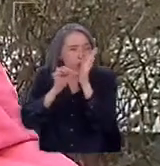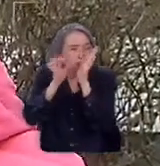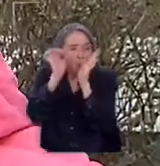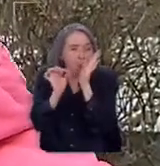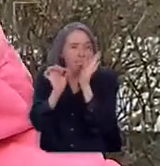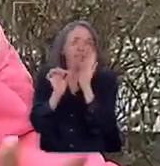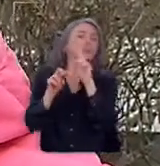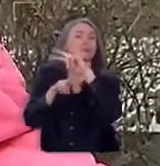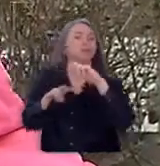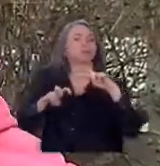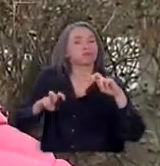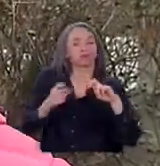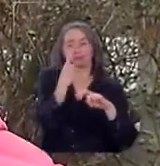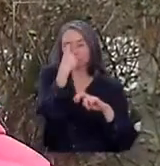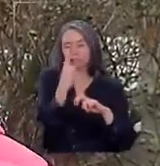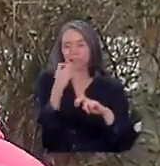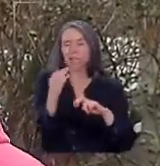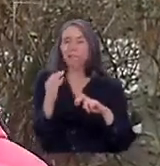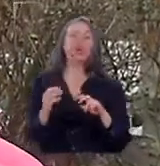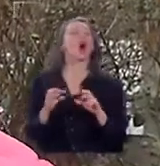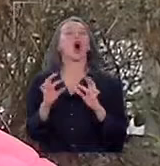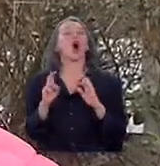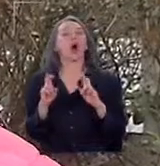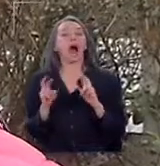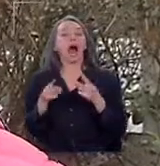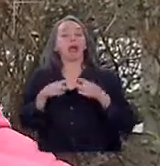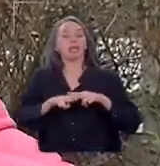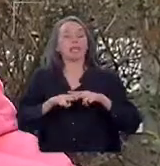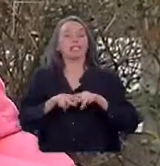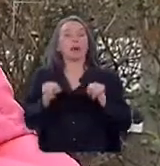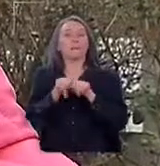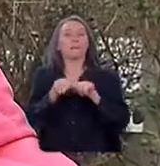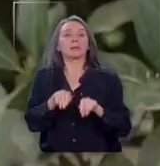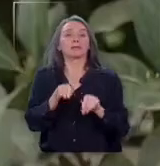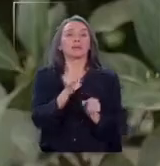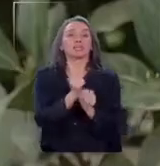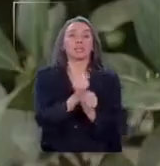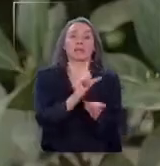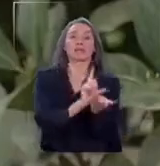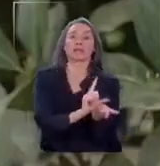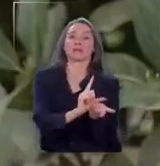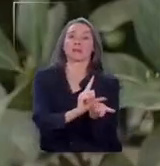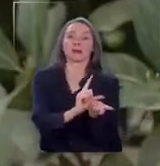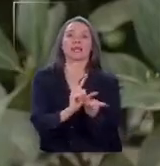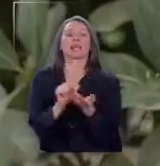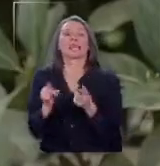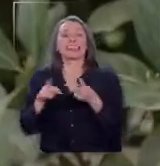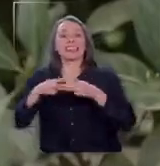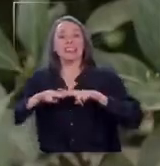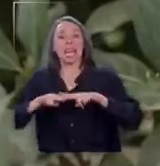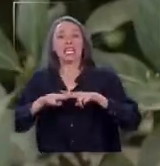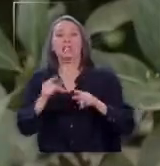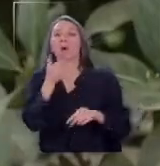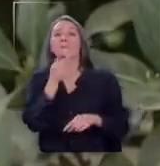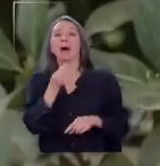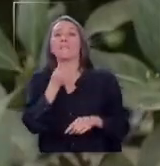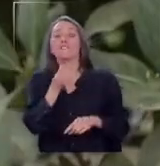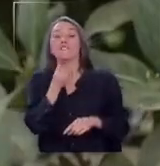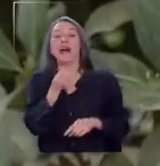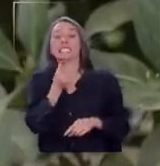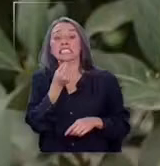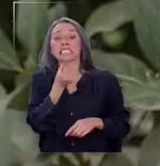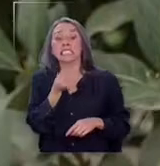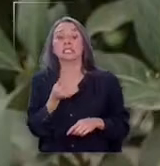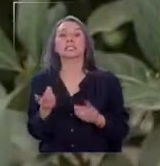estudi serio y ojalá con la técnica con la cual yo estoy trabajando localmente en este caso la técnica es mucho más fácil porque consiste